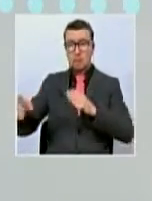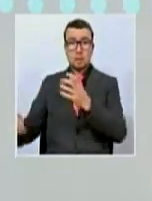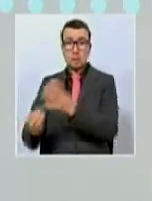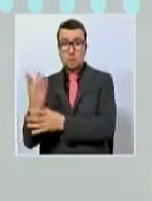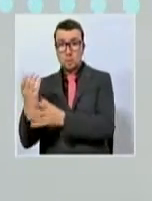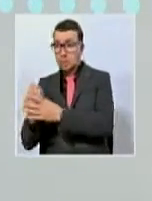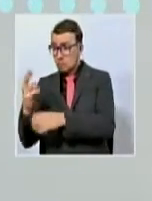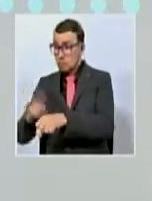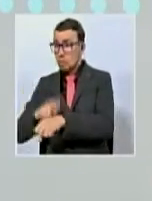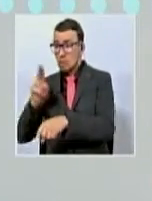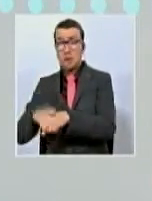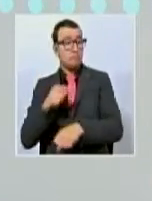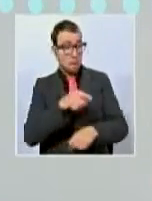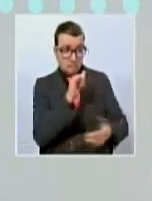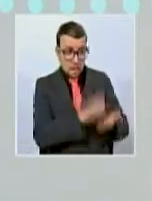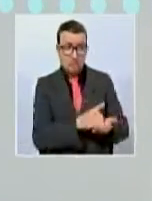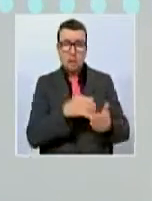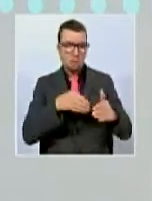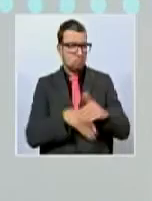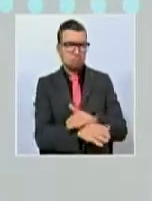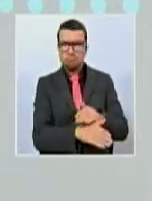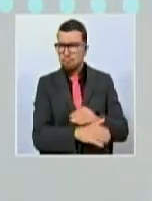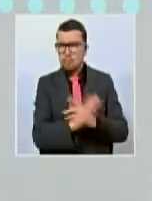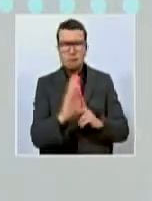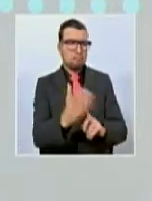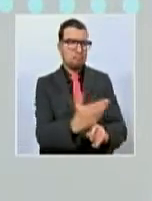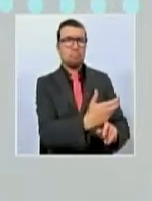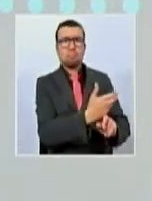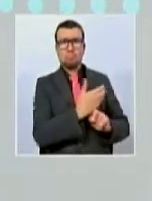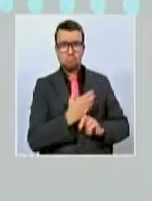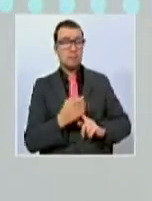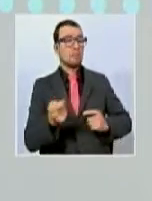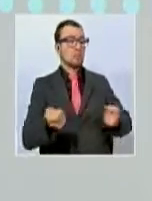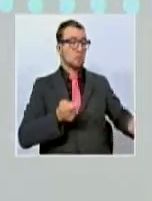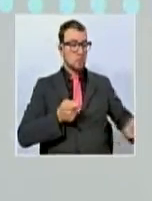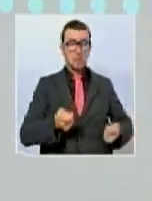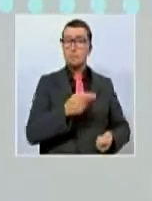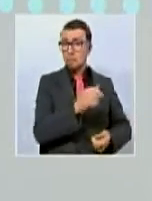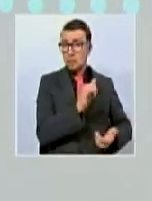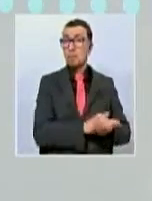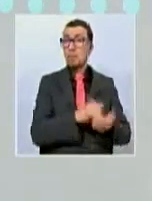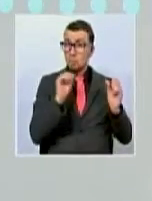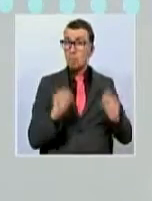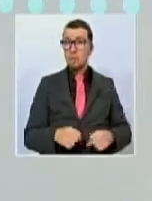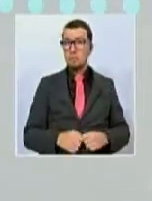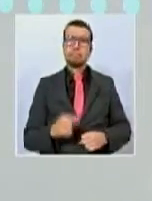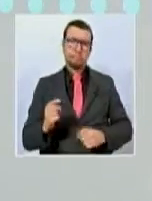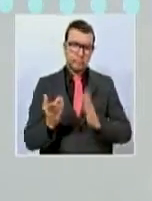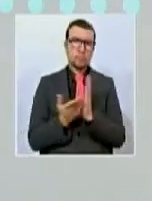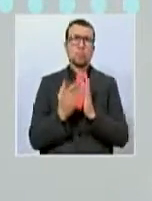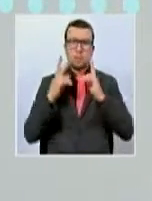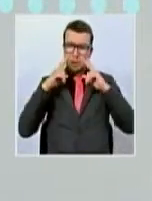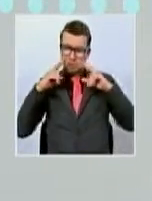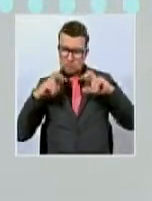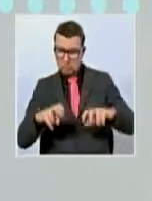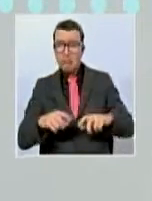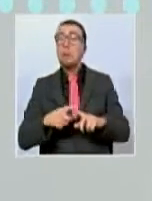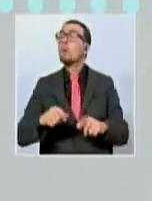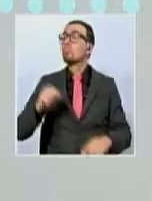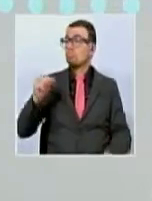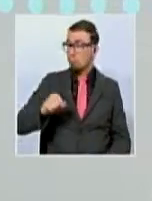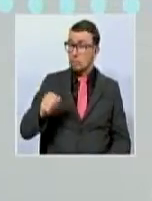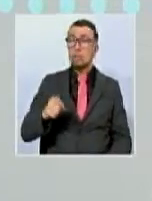perfectamente pueden conservar el producto por el tiempo pues que la estabilidad del mismo dé. Para eso hay que hacer unos estudios, pero sí, la respuesta es sí,